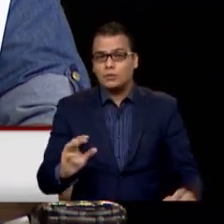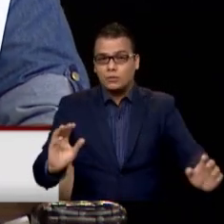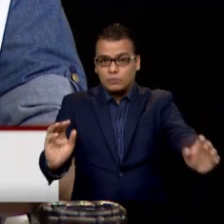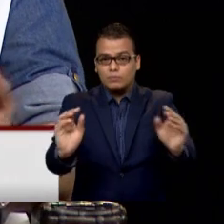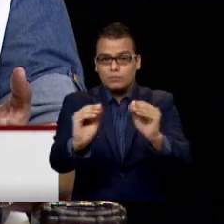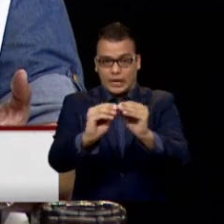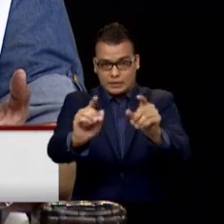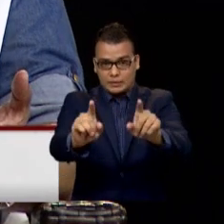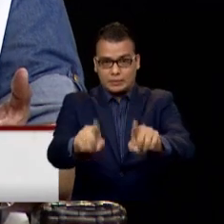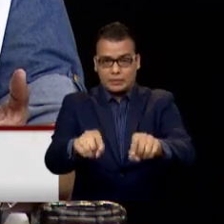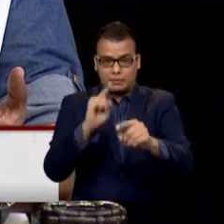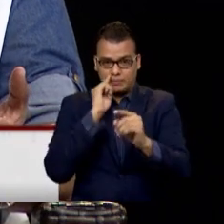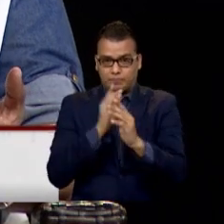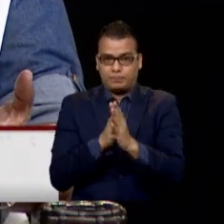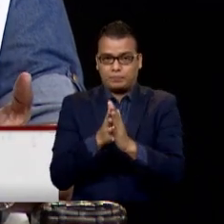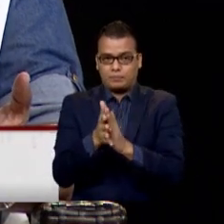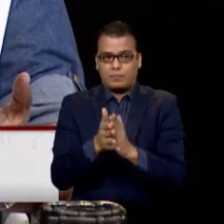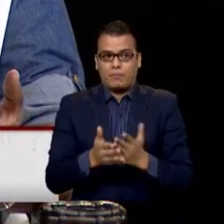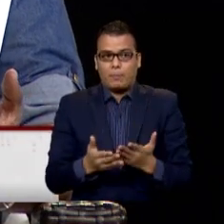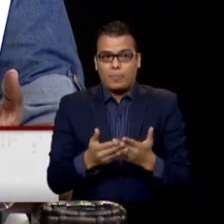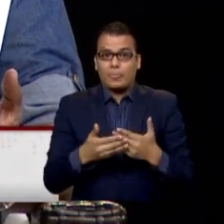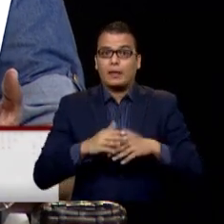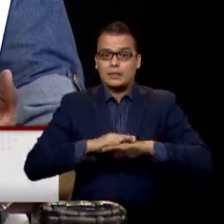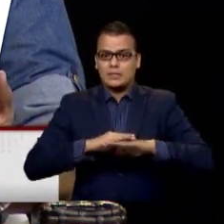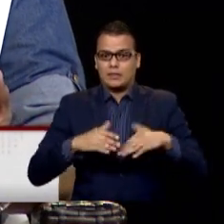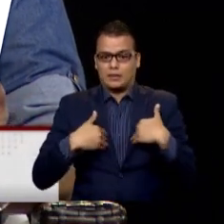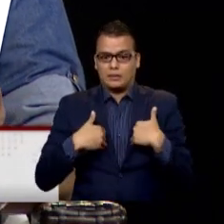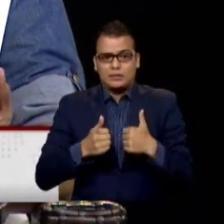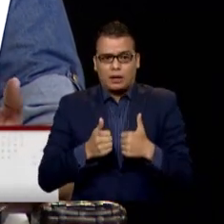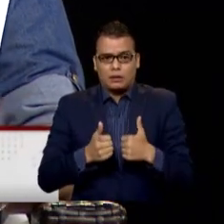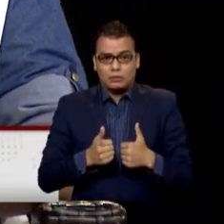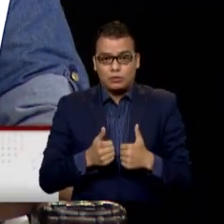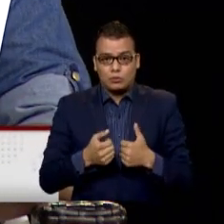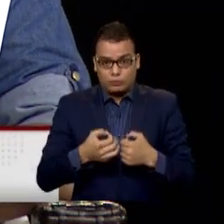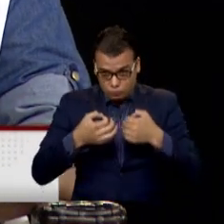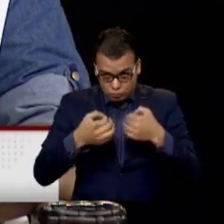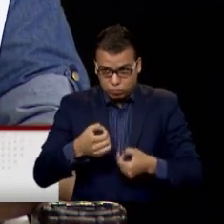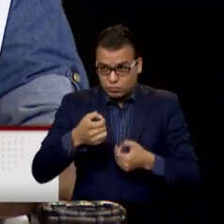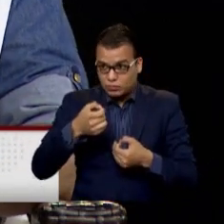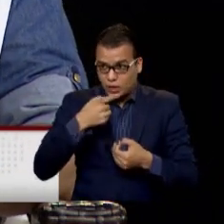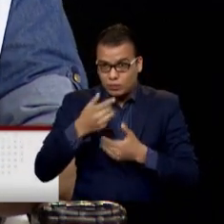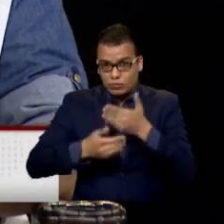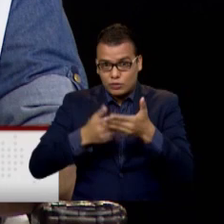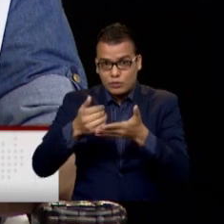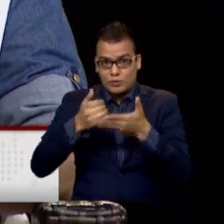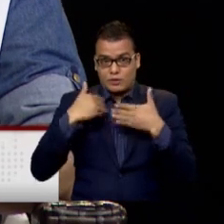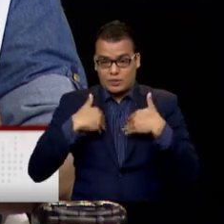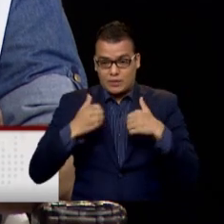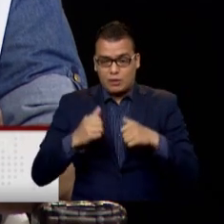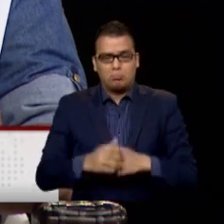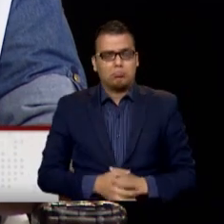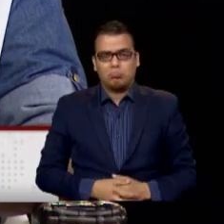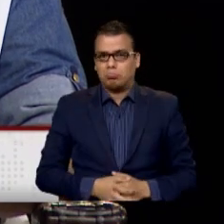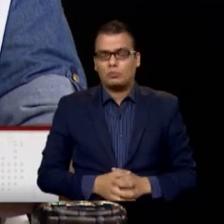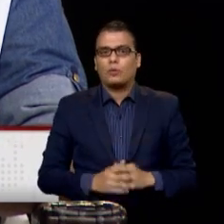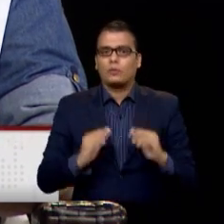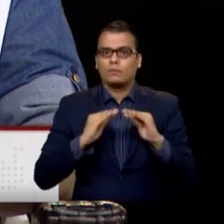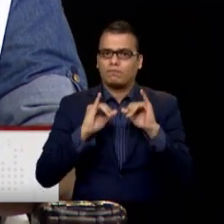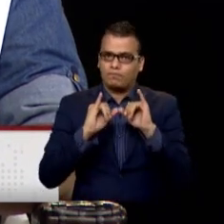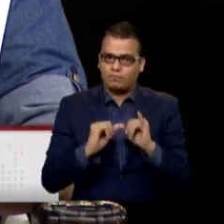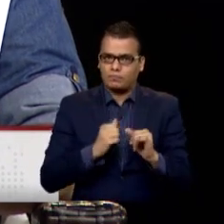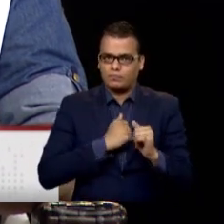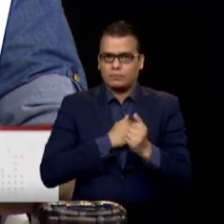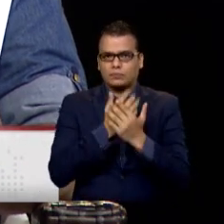que aquí no hay cura y en la medida en que no existe cura, las medidas de aislamiento, de